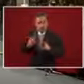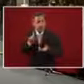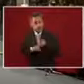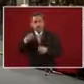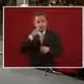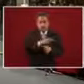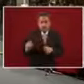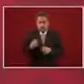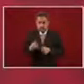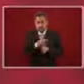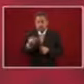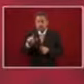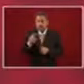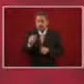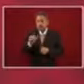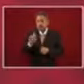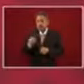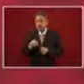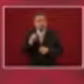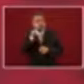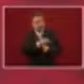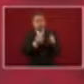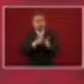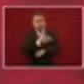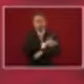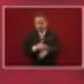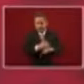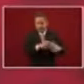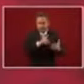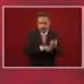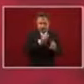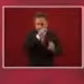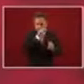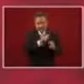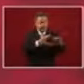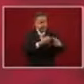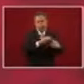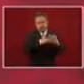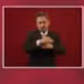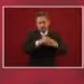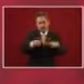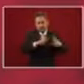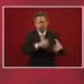Tlahuelilpan. Van a estar con los familiares, con la comunidad, con todo el pueblo.